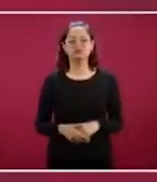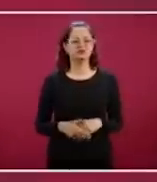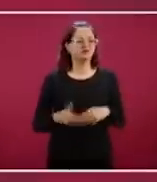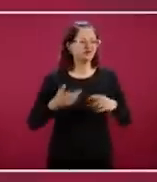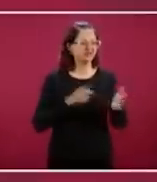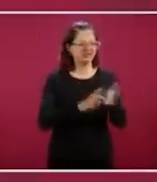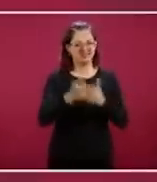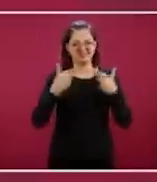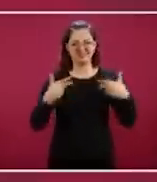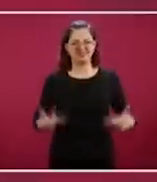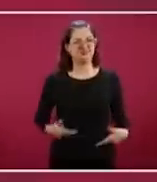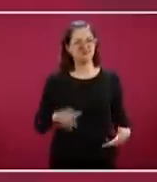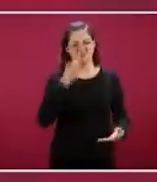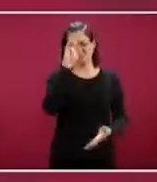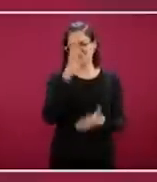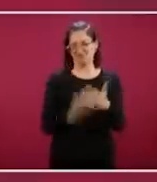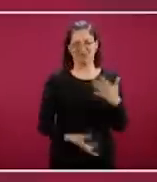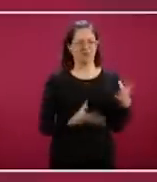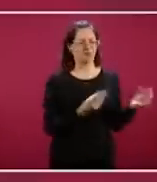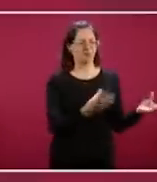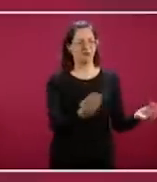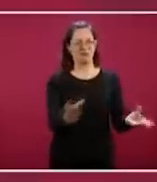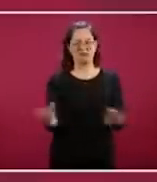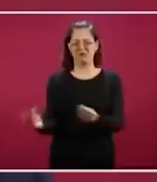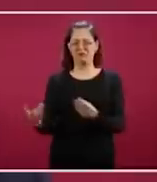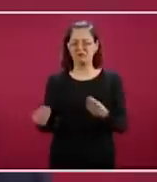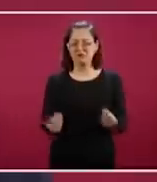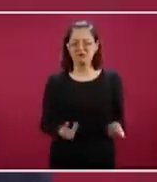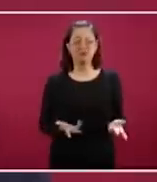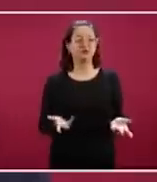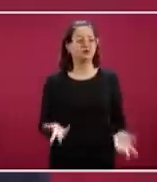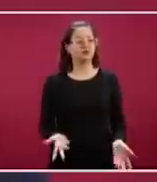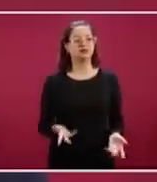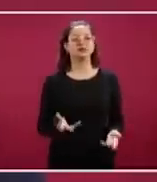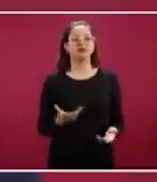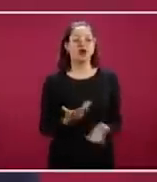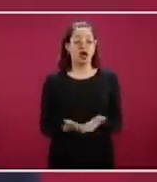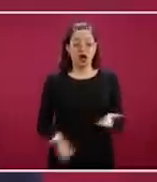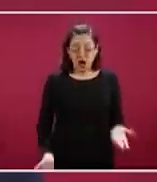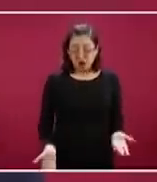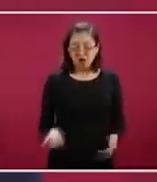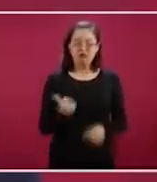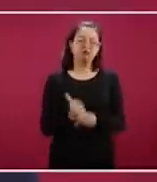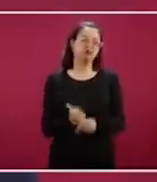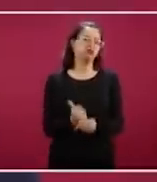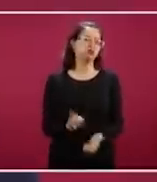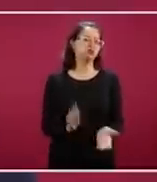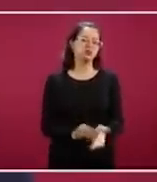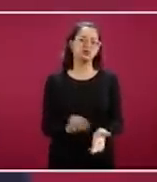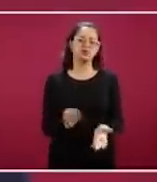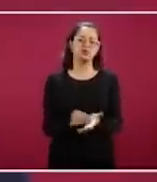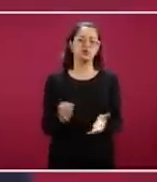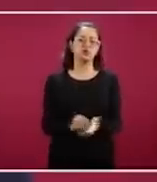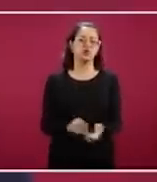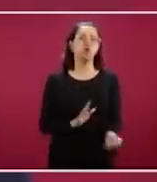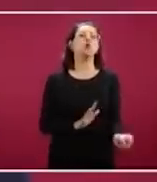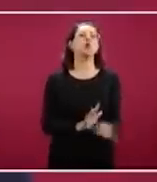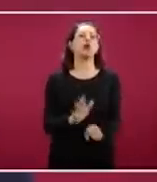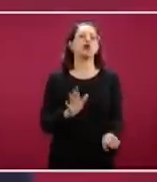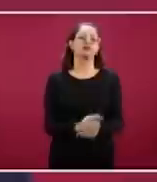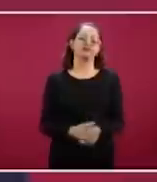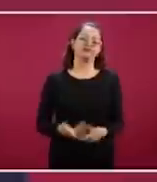violación de derechos humanos, y todavía estamos padeciendo de